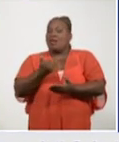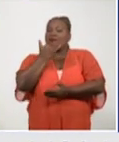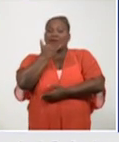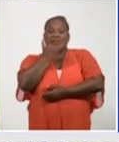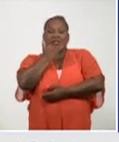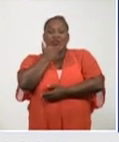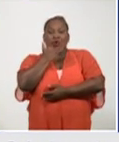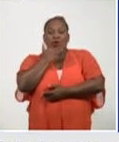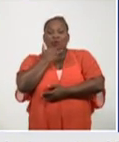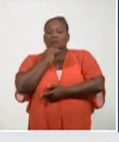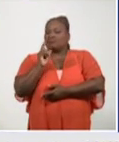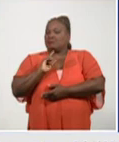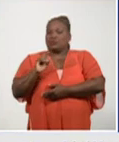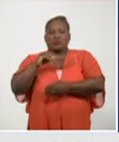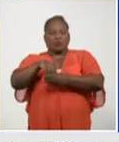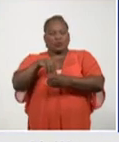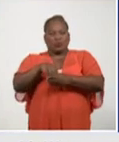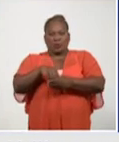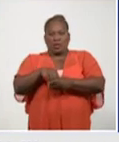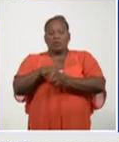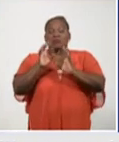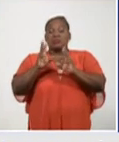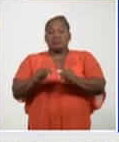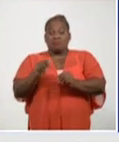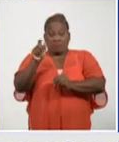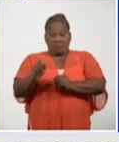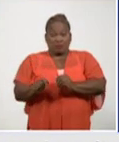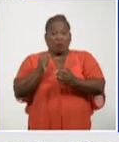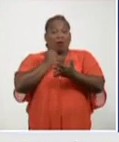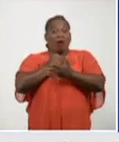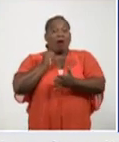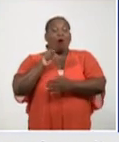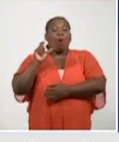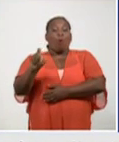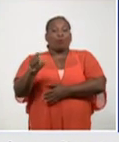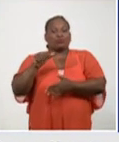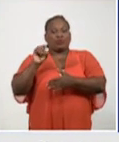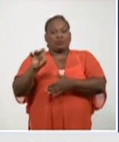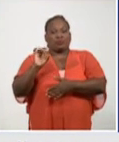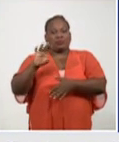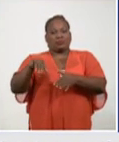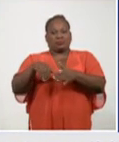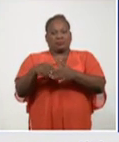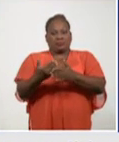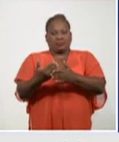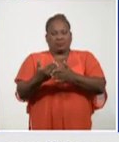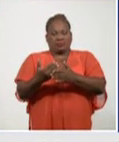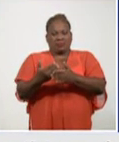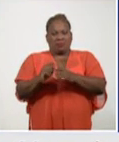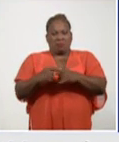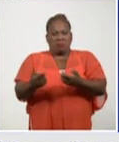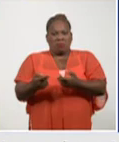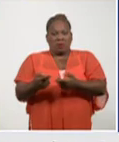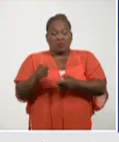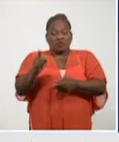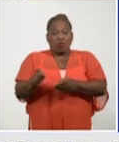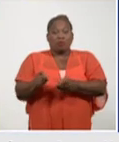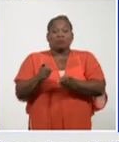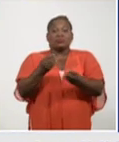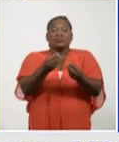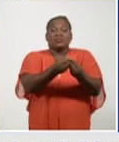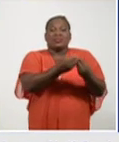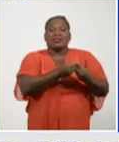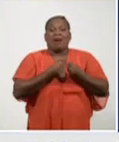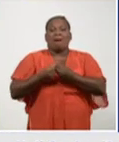estas de pacientes confirmados en los últimos 15 días, porque son casos de la transmisión propia